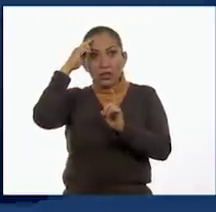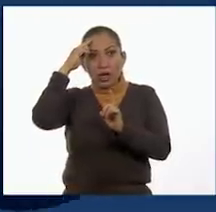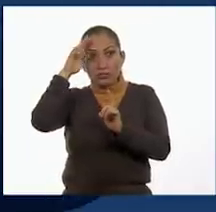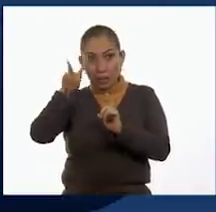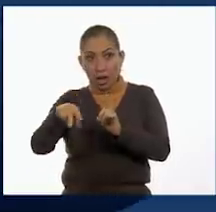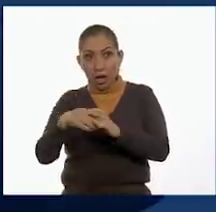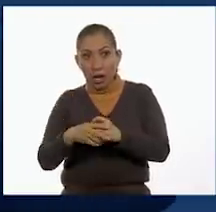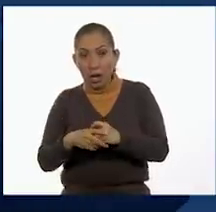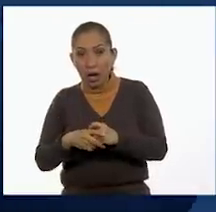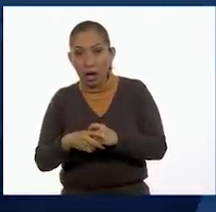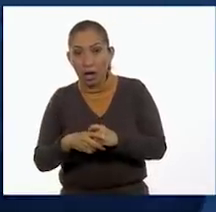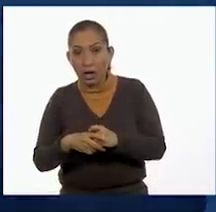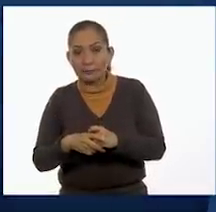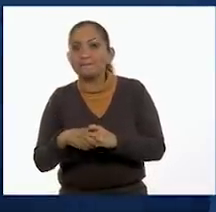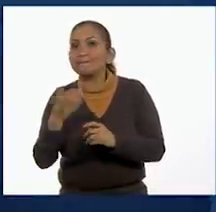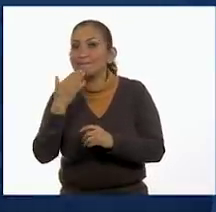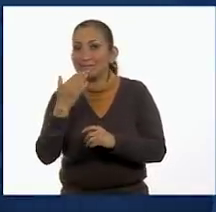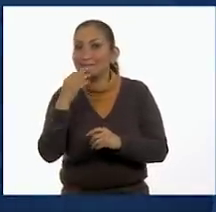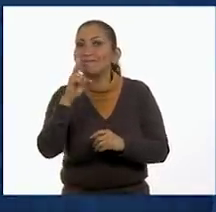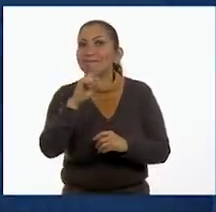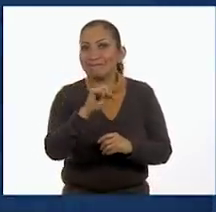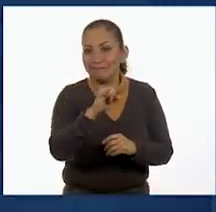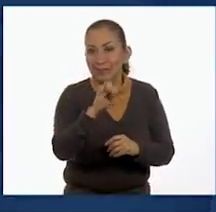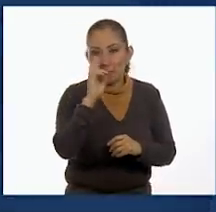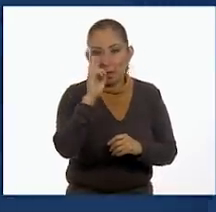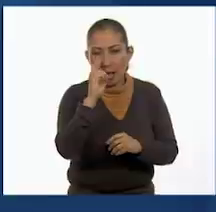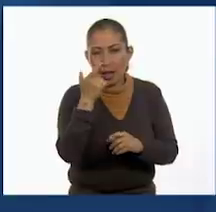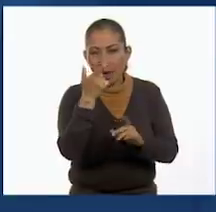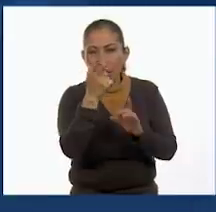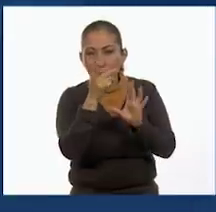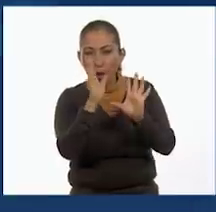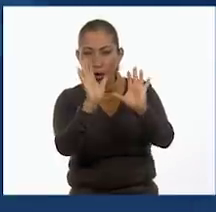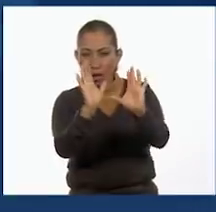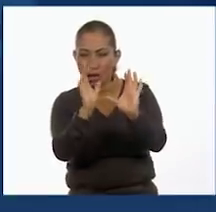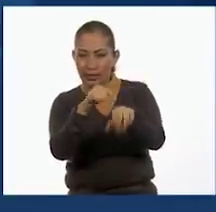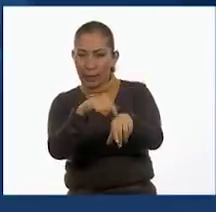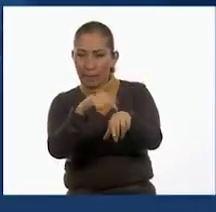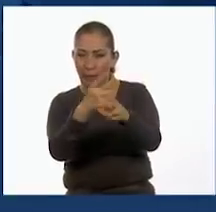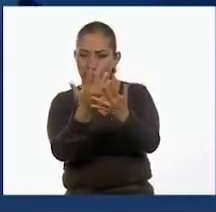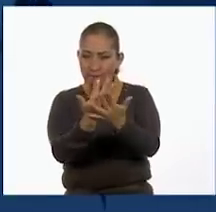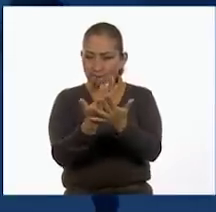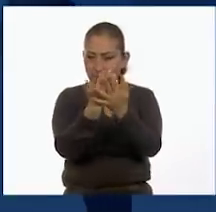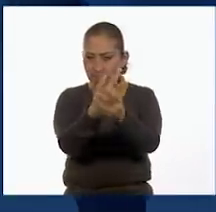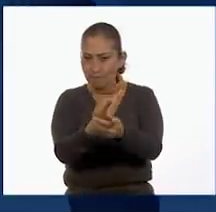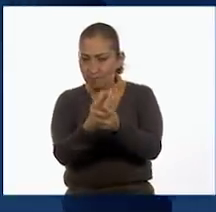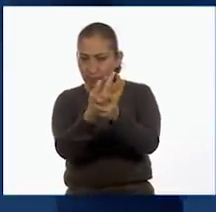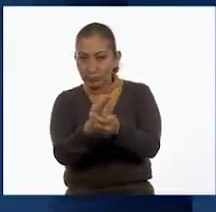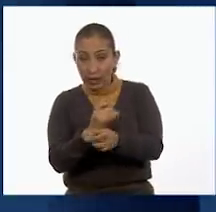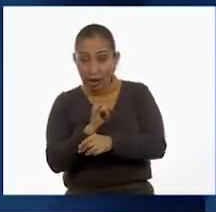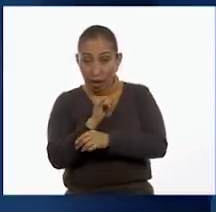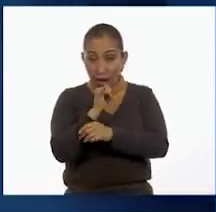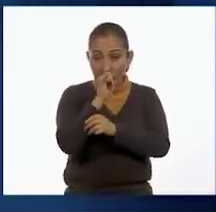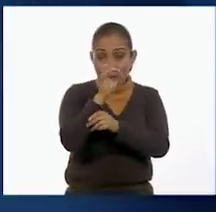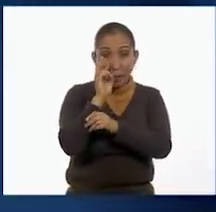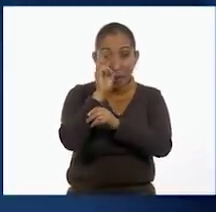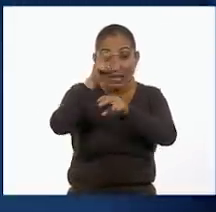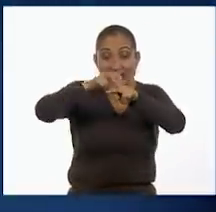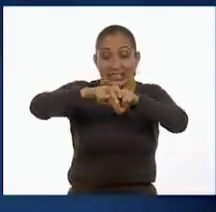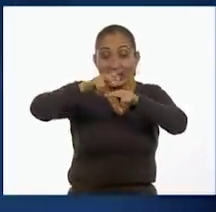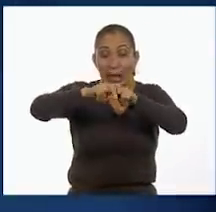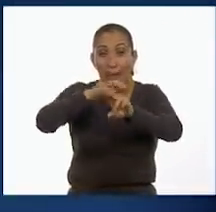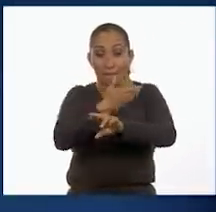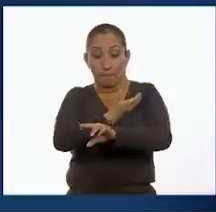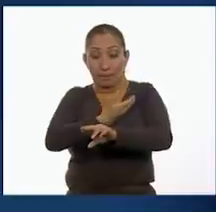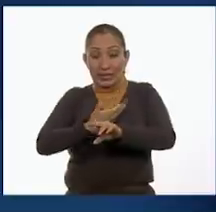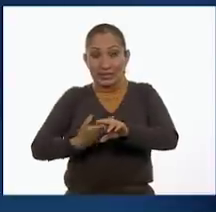¿verdad, maestra? Muy bien, sí. A ver, vamos a tomarnos acá nuestro tiempo. Al fondo vemos la silla presidencial,